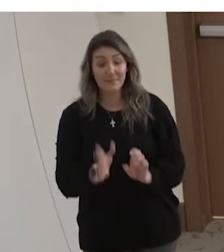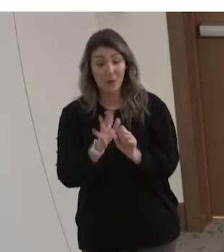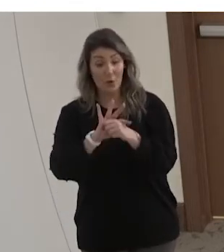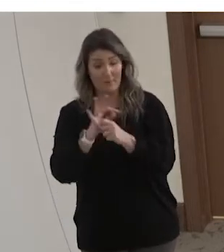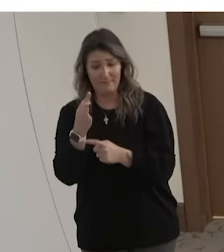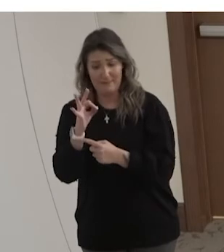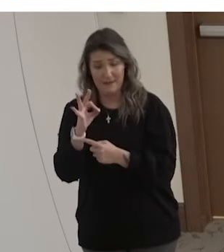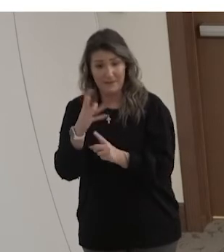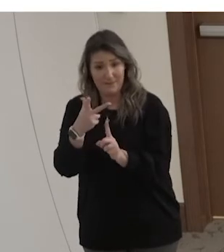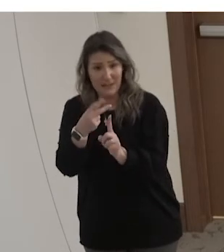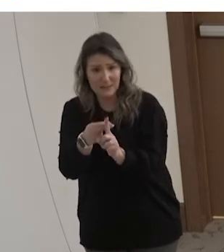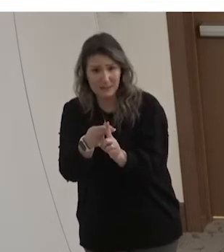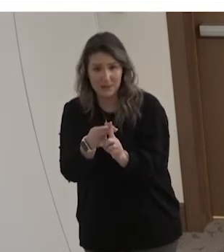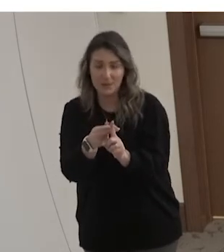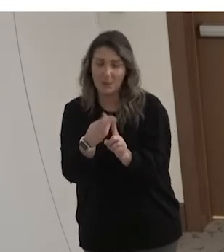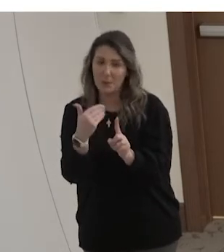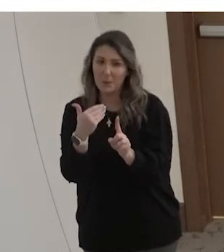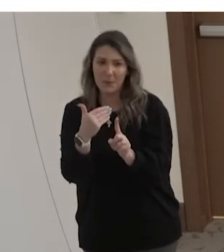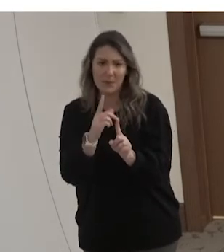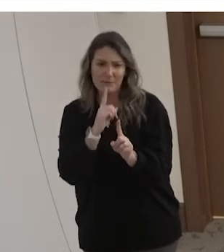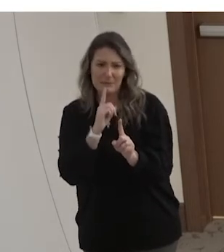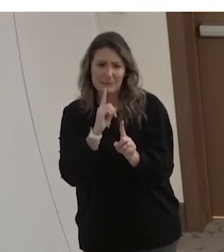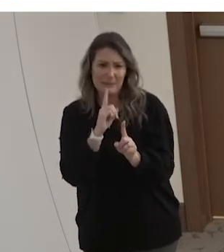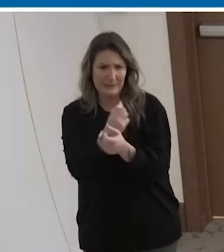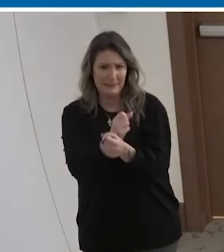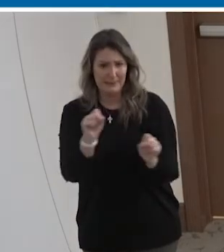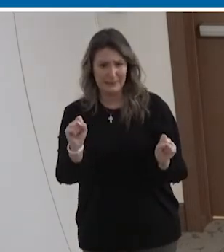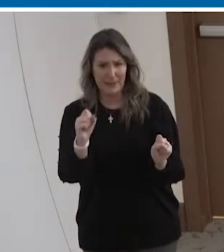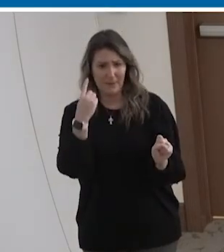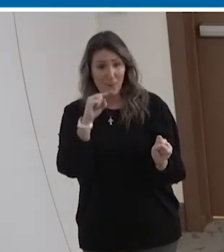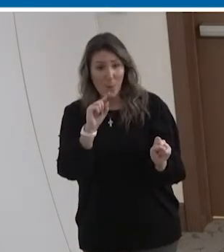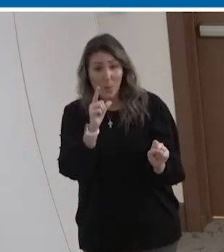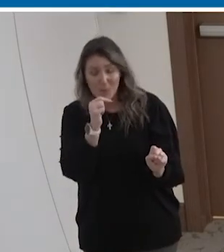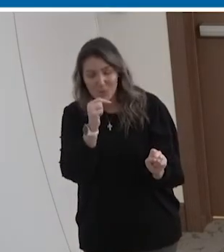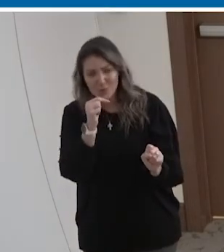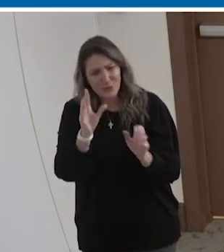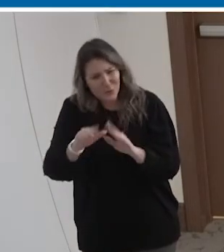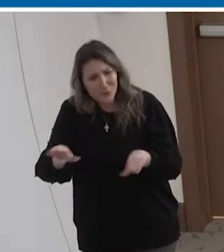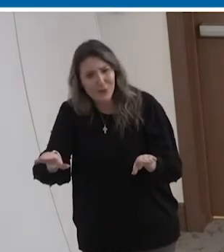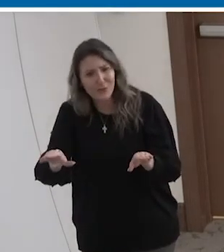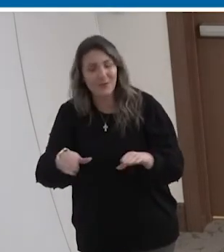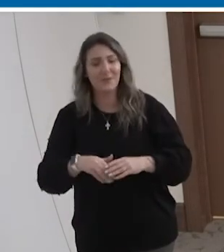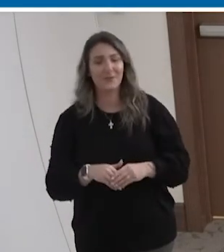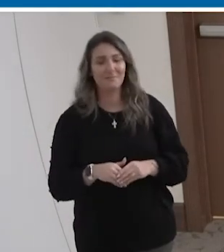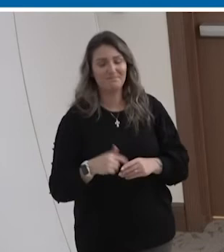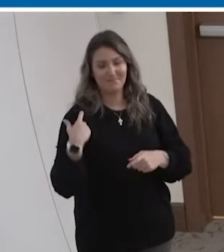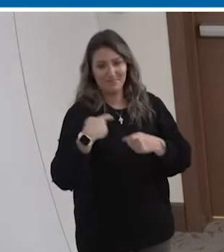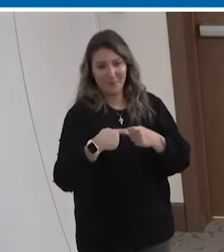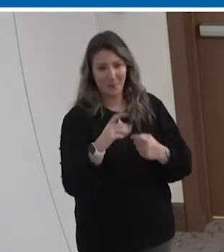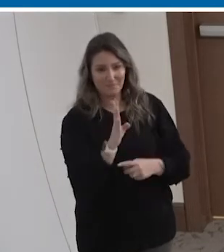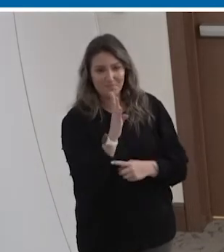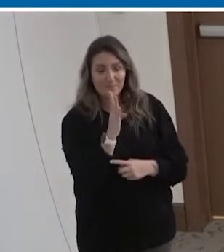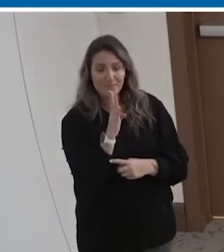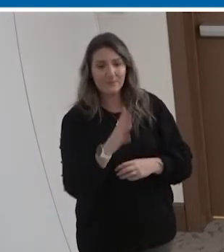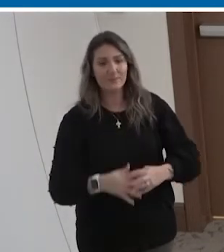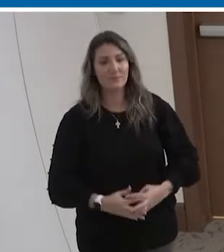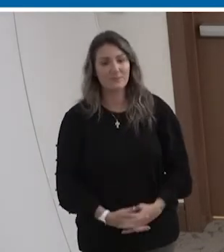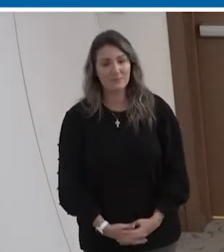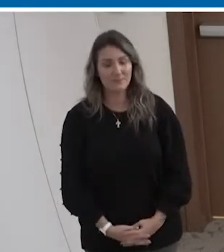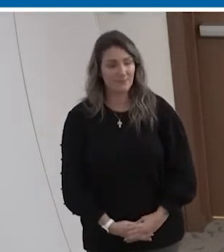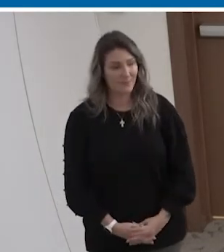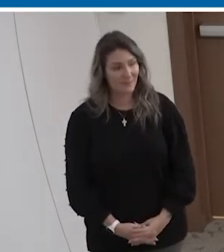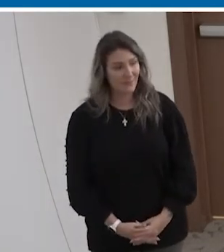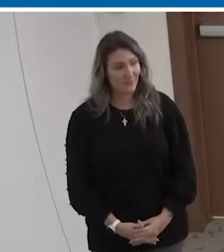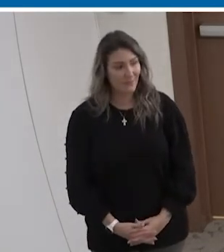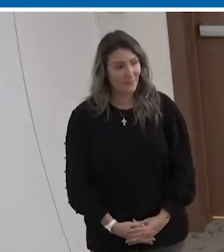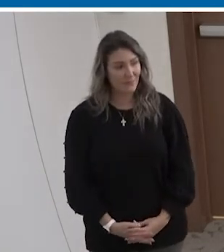COVID-19 vaccines are extremely safe in children. Las vacunas del COVID-19 son